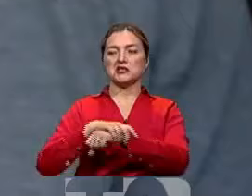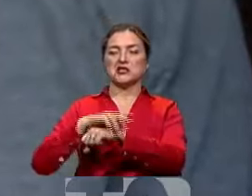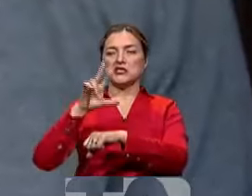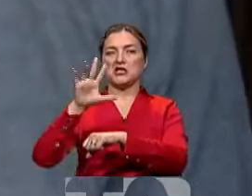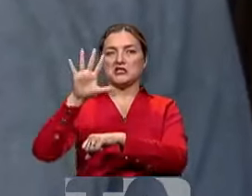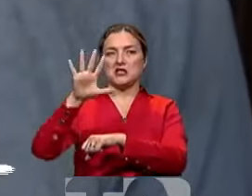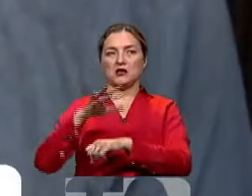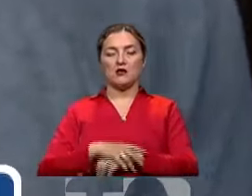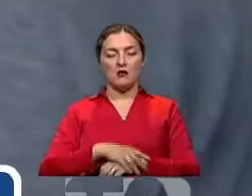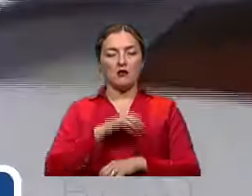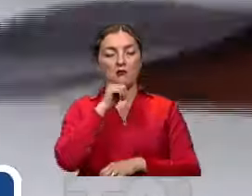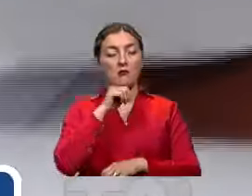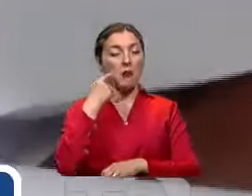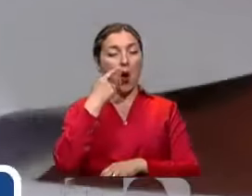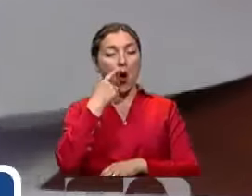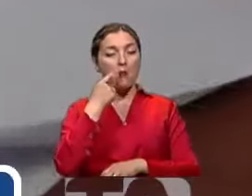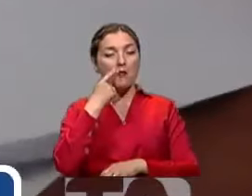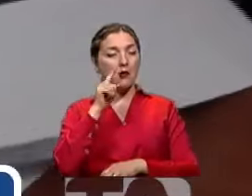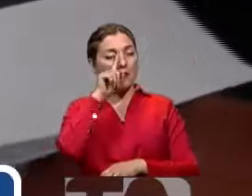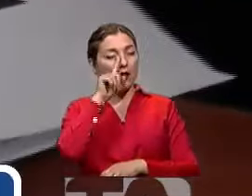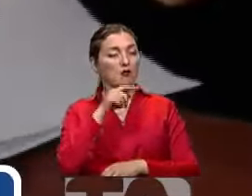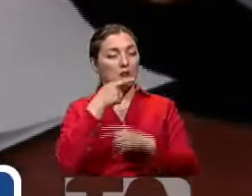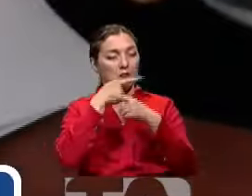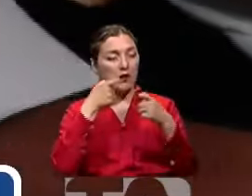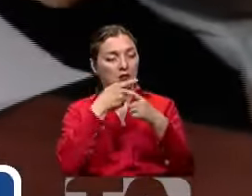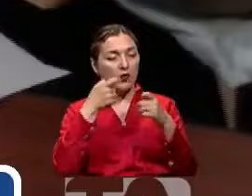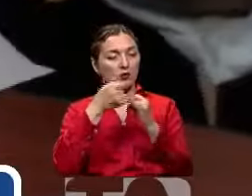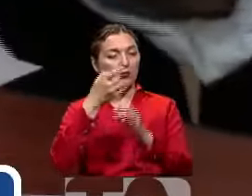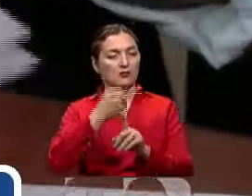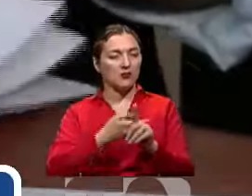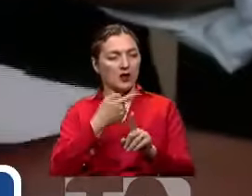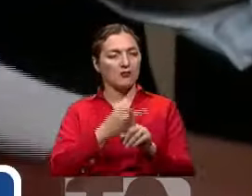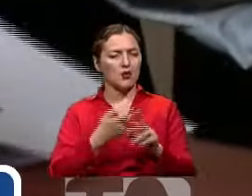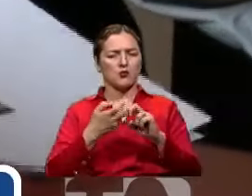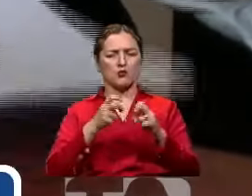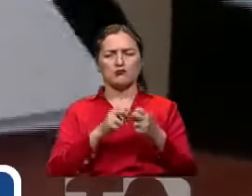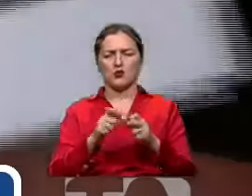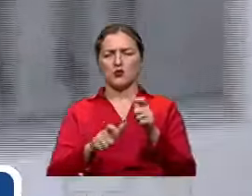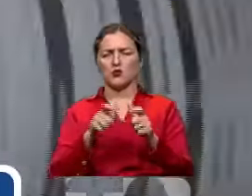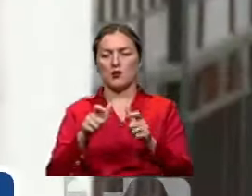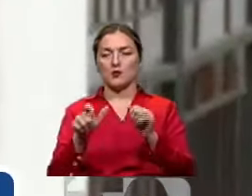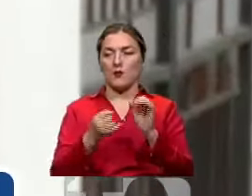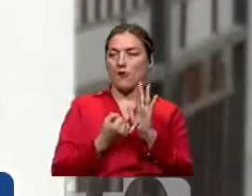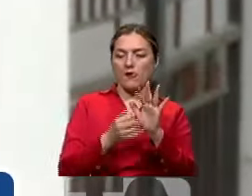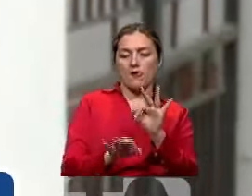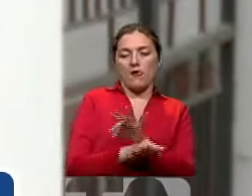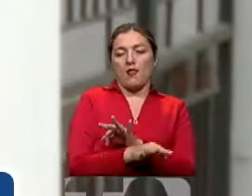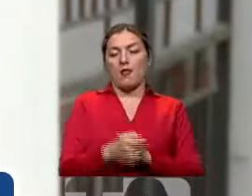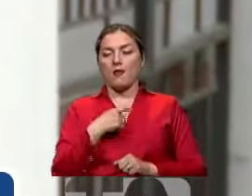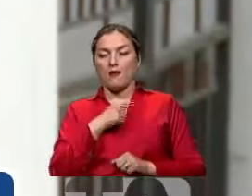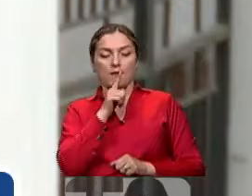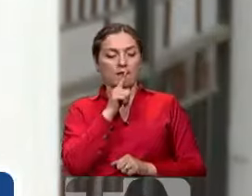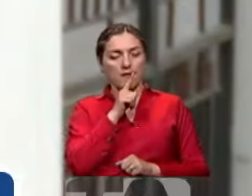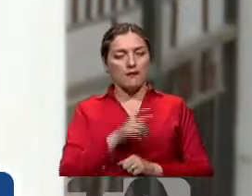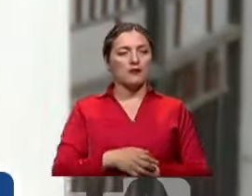falso agente de la AMC, la institución señala que en los últimos meses han enfrentado varias suplantaciones. Por ello, exhortan a los